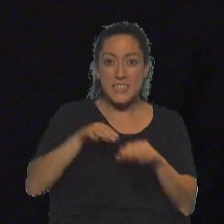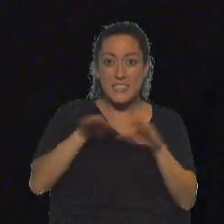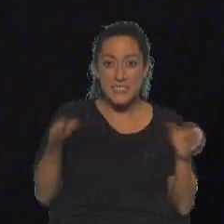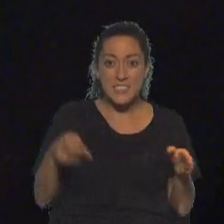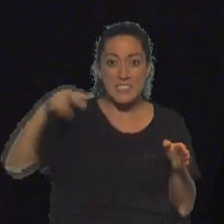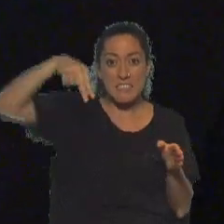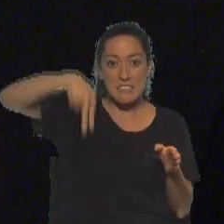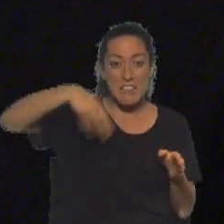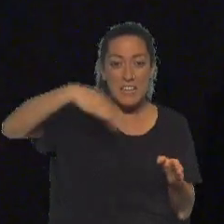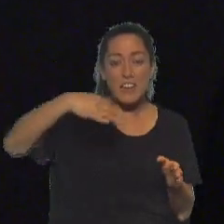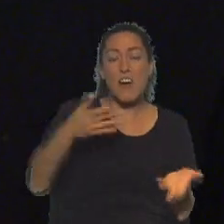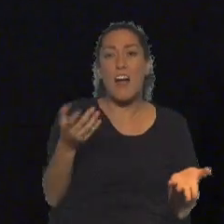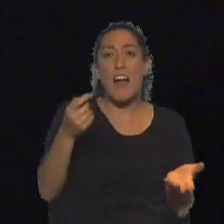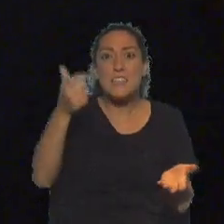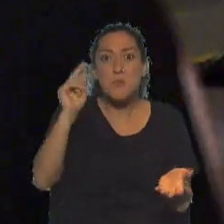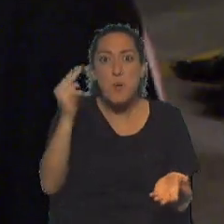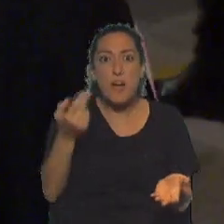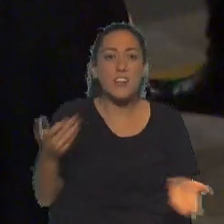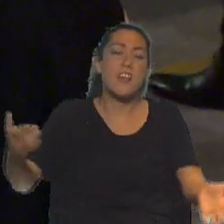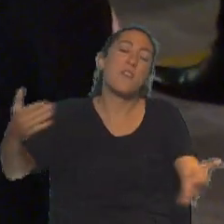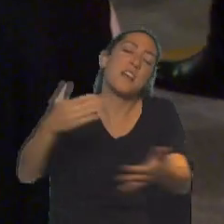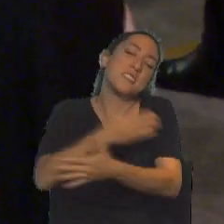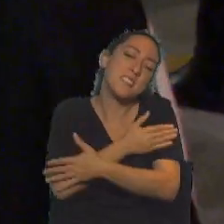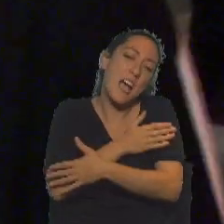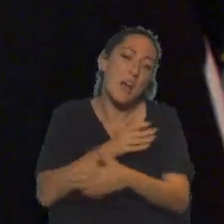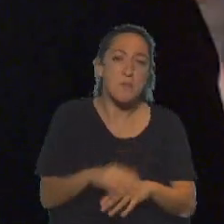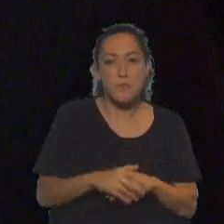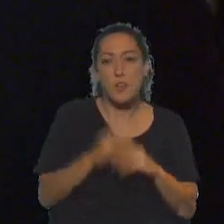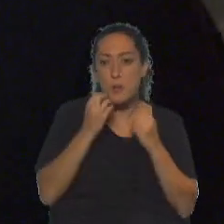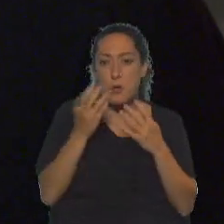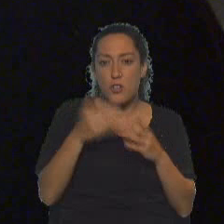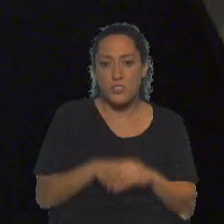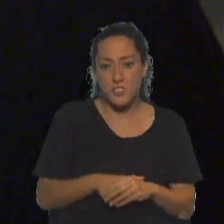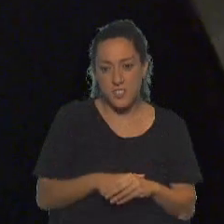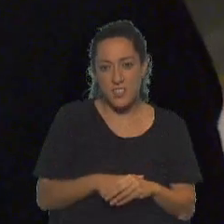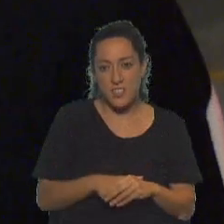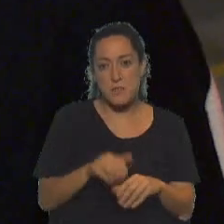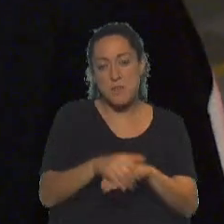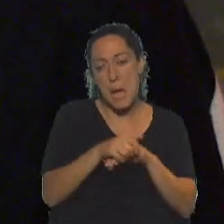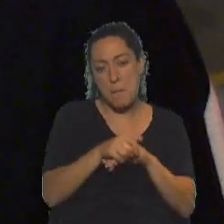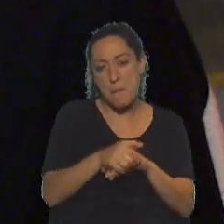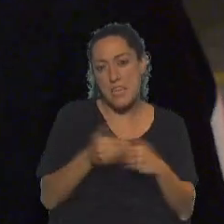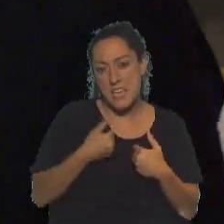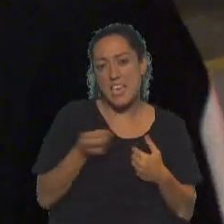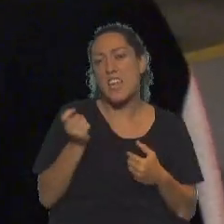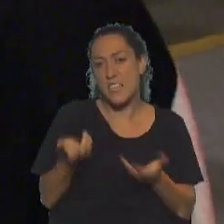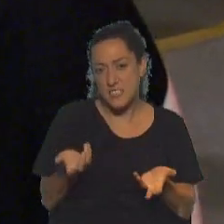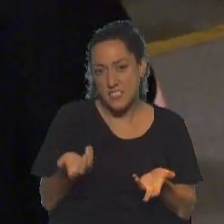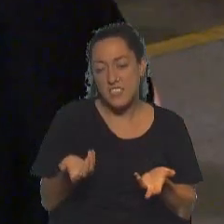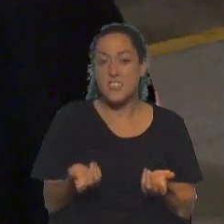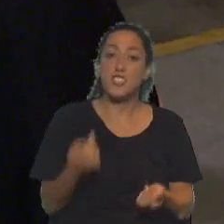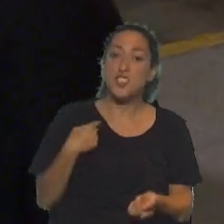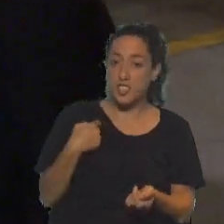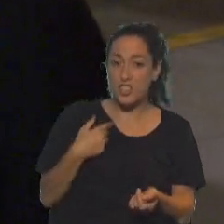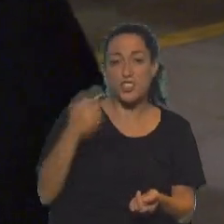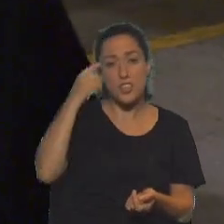muero. Te abrazamos ahí al paso, ¿viste? Con una hermosa. ¿Pero quién es mi amiga de siempre? Yo. ¿Dónde estás? Yo te